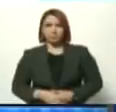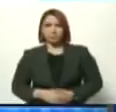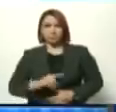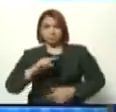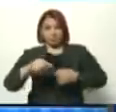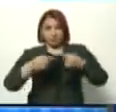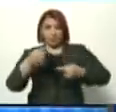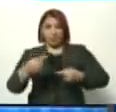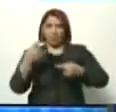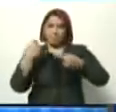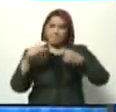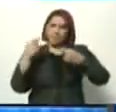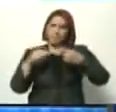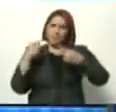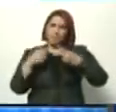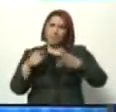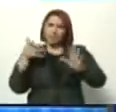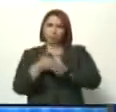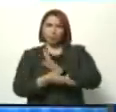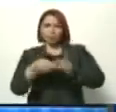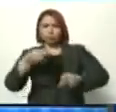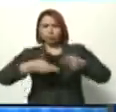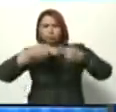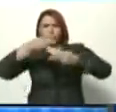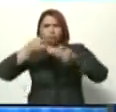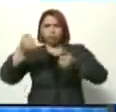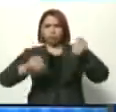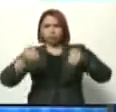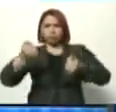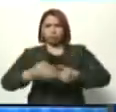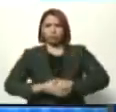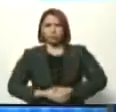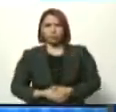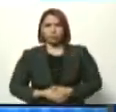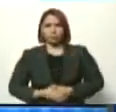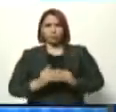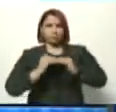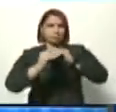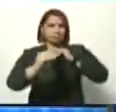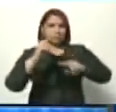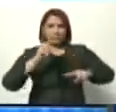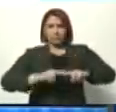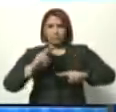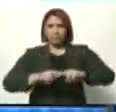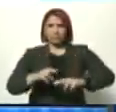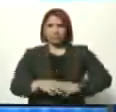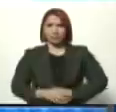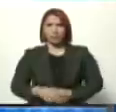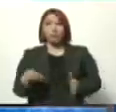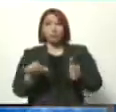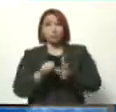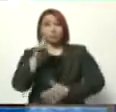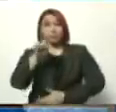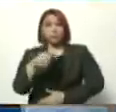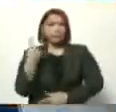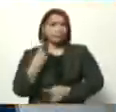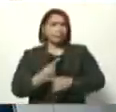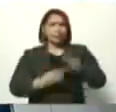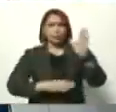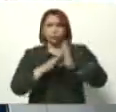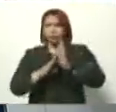hay aspectos que tienen que ver con la infraestructura, el transporte, el asfaltado, donde también hay que